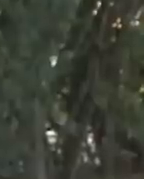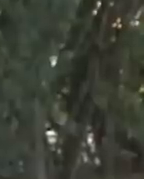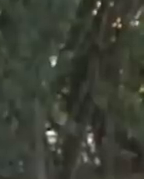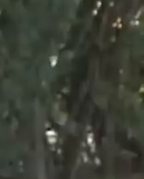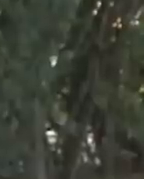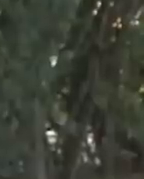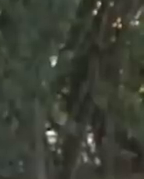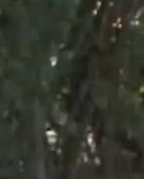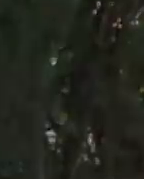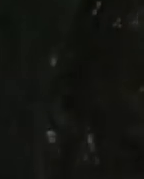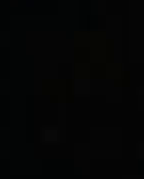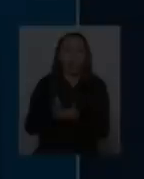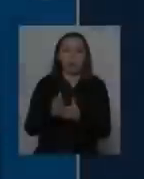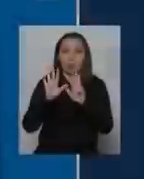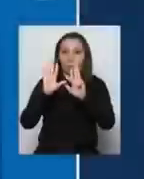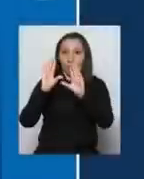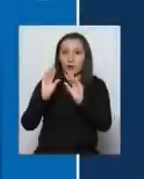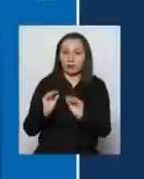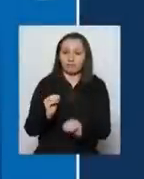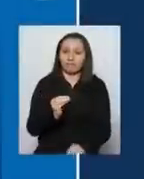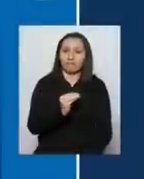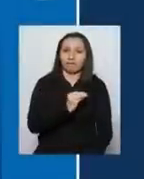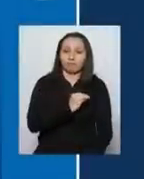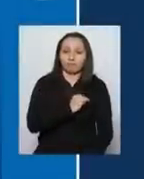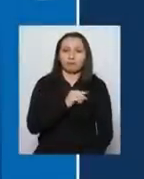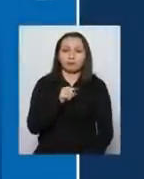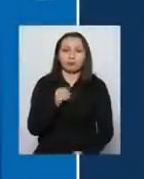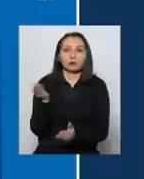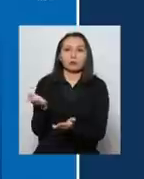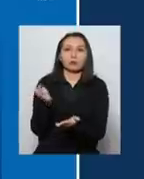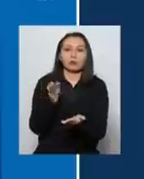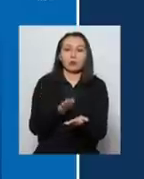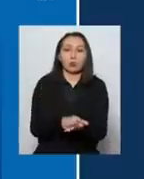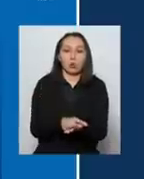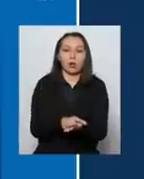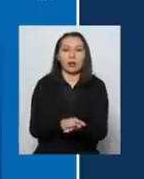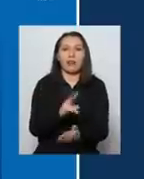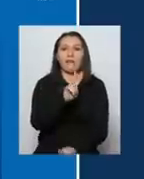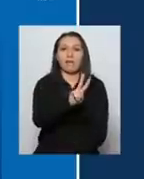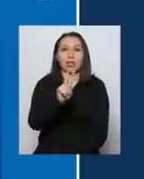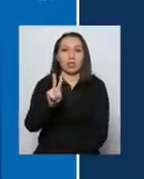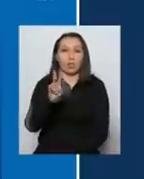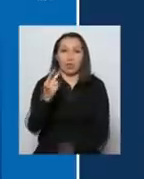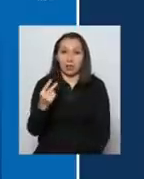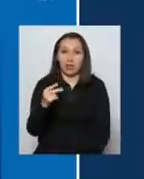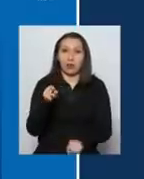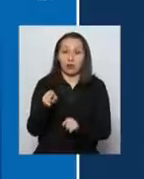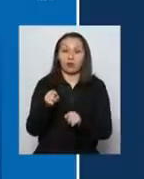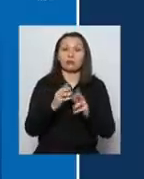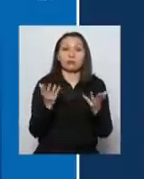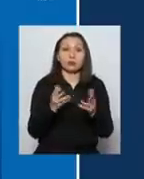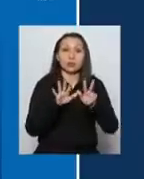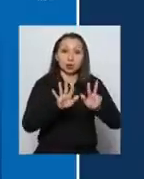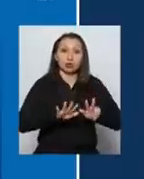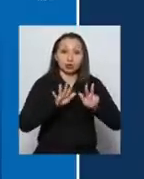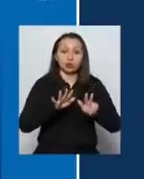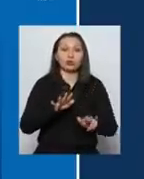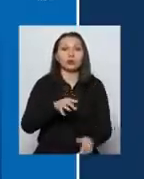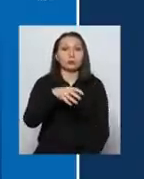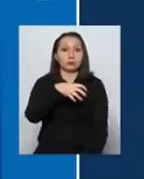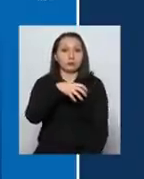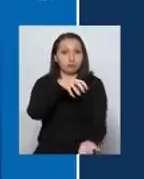esta misma alimentos. Queremos lamentar el fallecimiento de 22 personas, 18 son de la